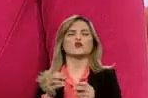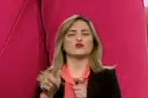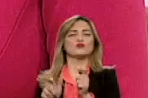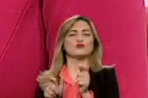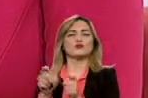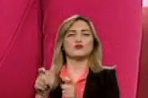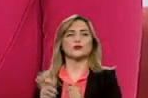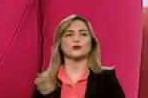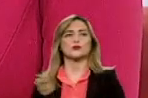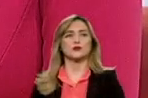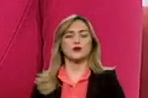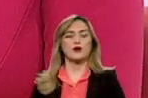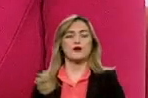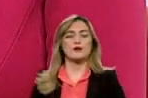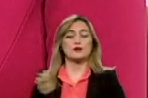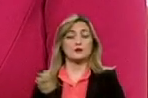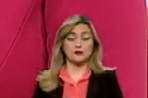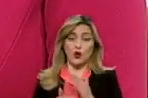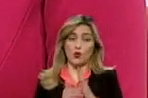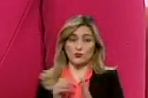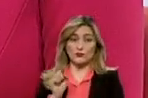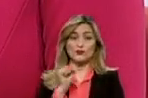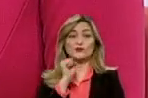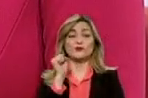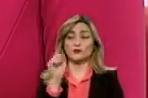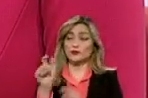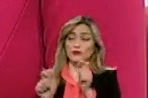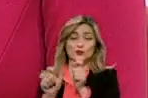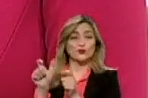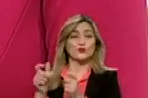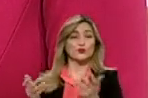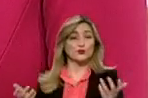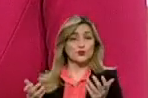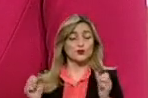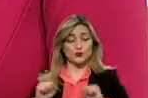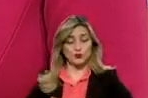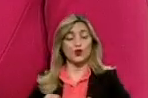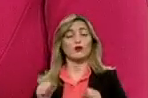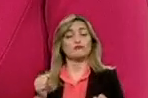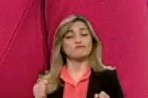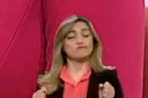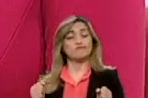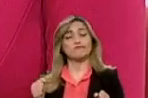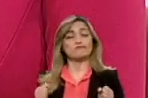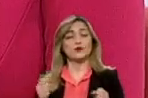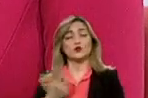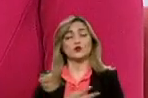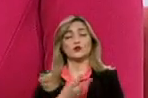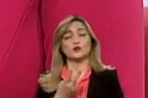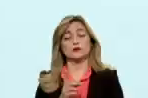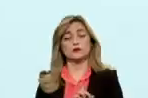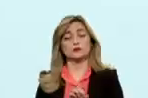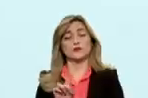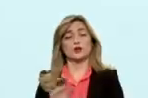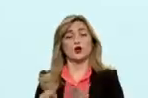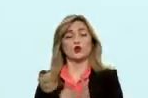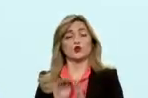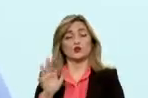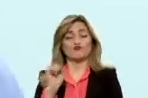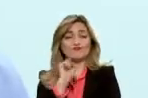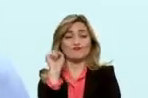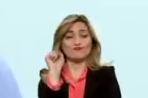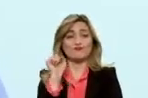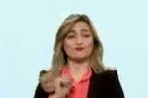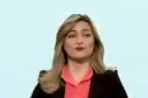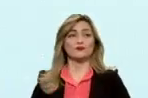¿esta medida podría vulnerar algún derecho a los ciudadanos que solamente se pueden transportar 2 días a la semana? Bueno, ahí viene un